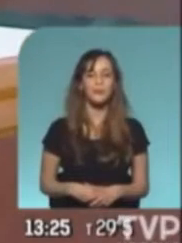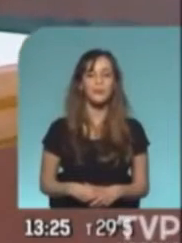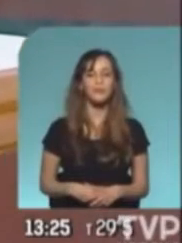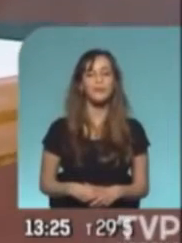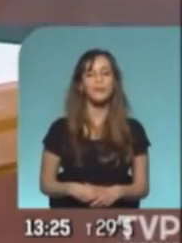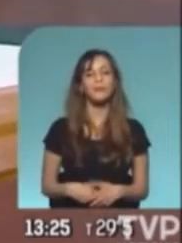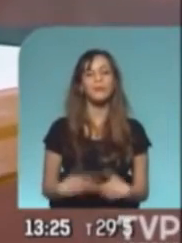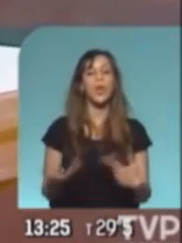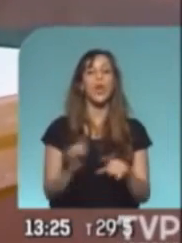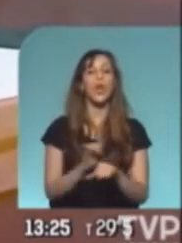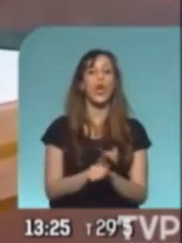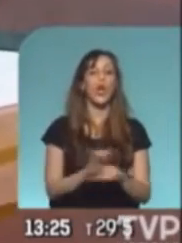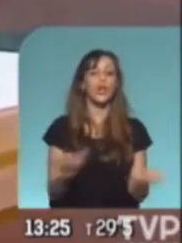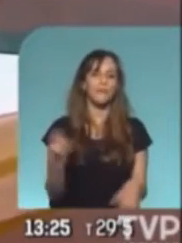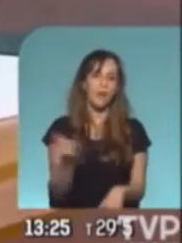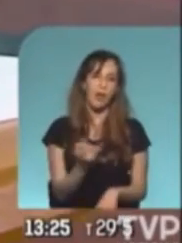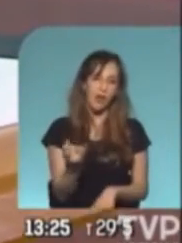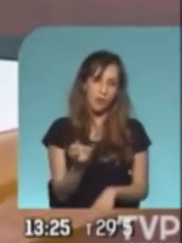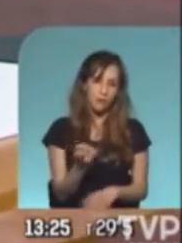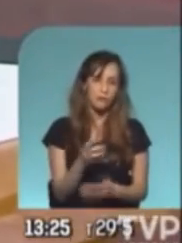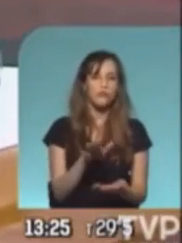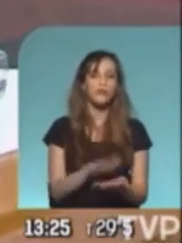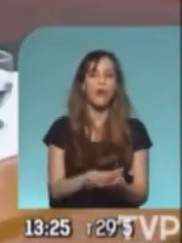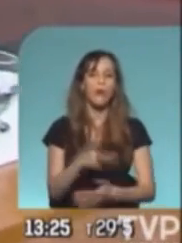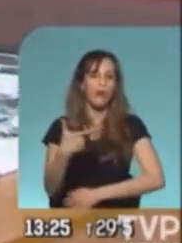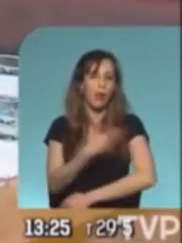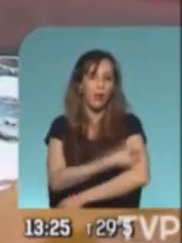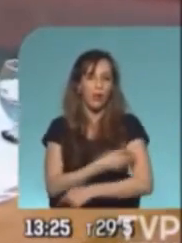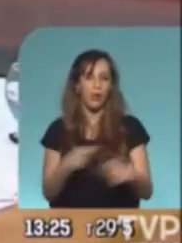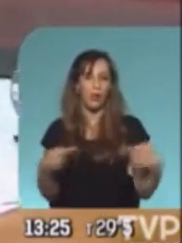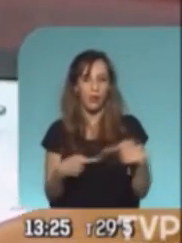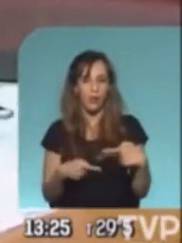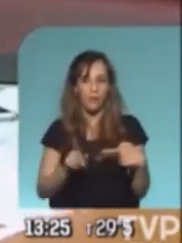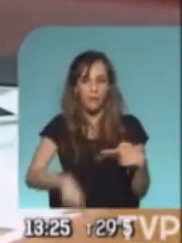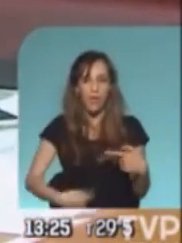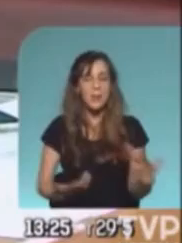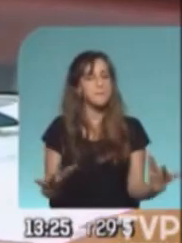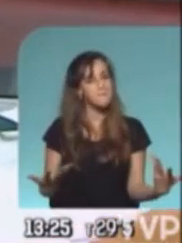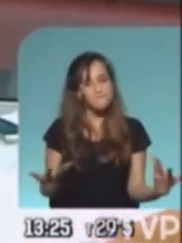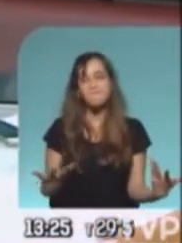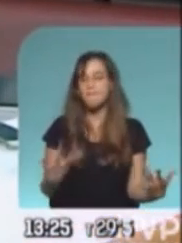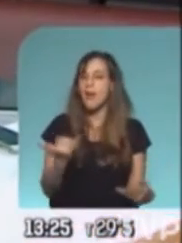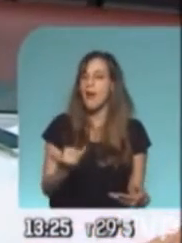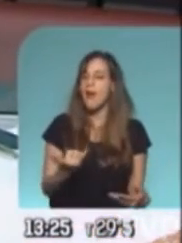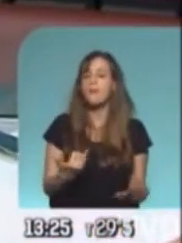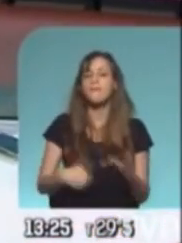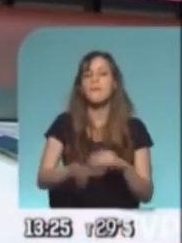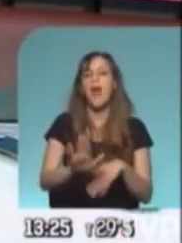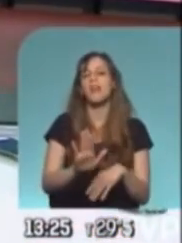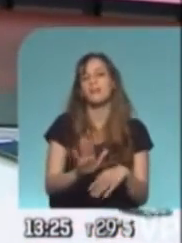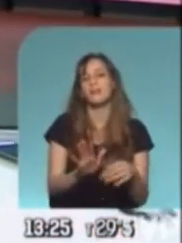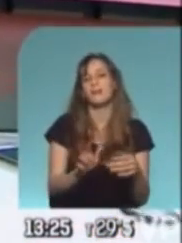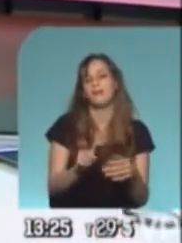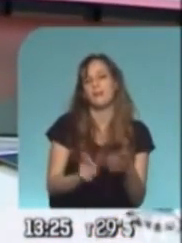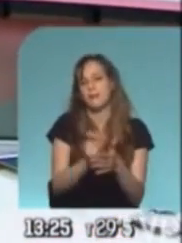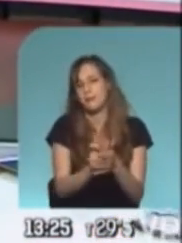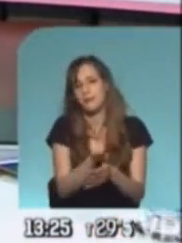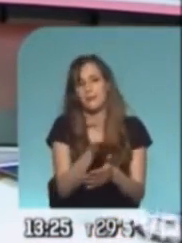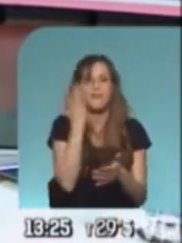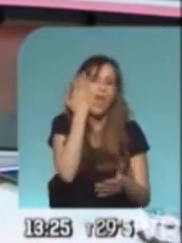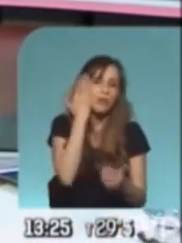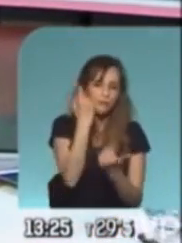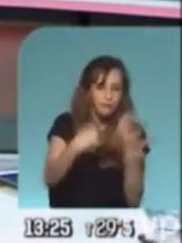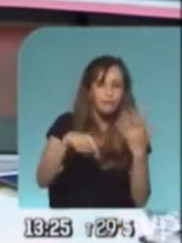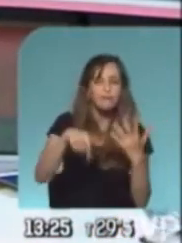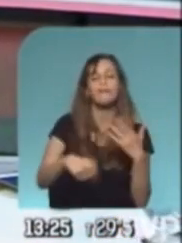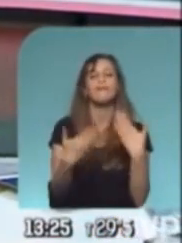Las noticias falsas sobre los posibles efectos adversos de la vacuna rusa no tardan en llegar, sobre todo por las redes sociales. Nosotros dialogamos con una